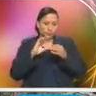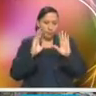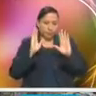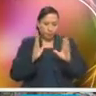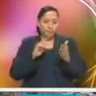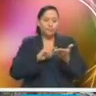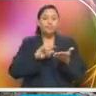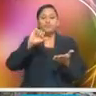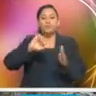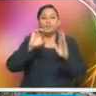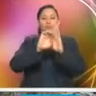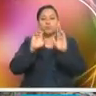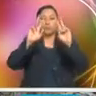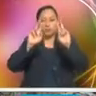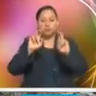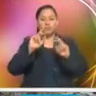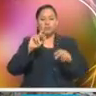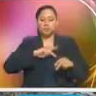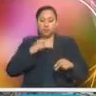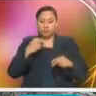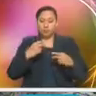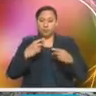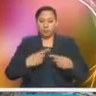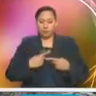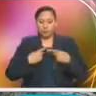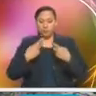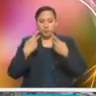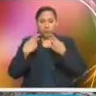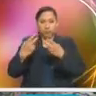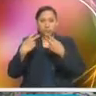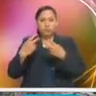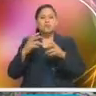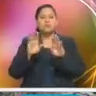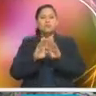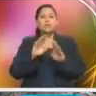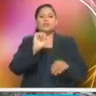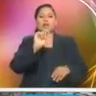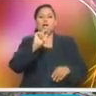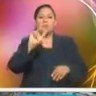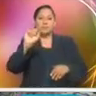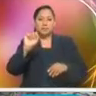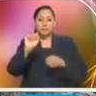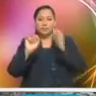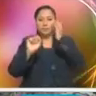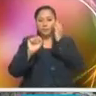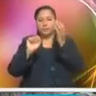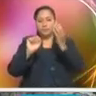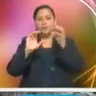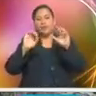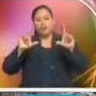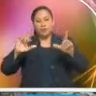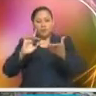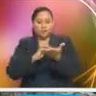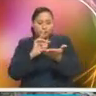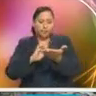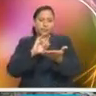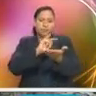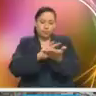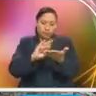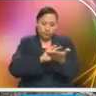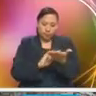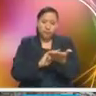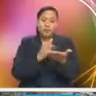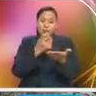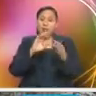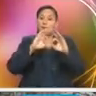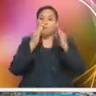Hoy hablaremos de la extracción de datos personales a través de aplicaciones, que es una de las modalidades